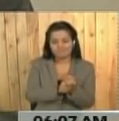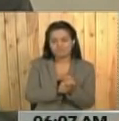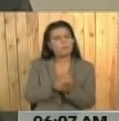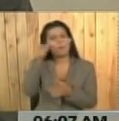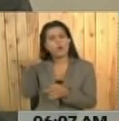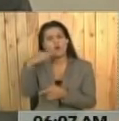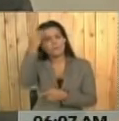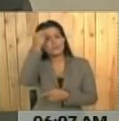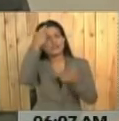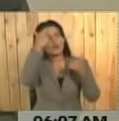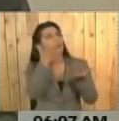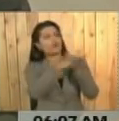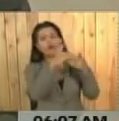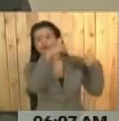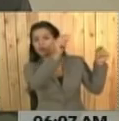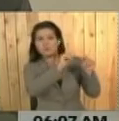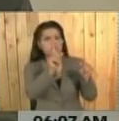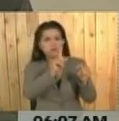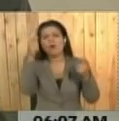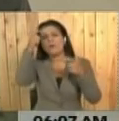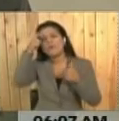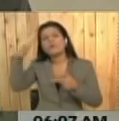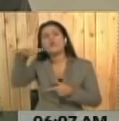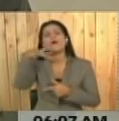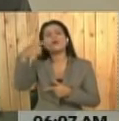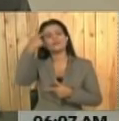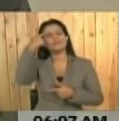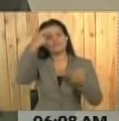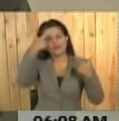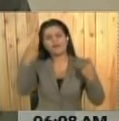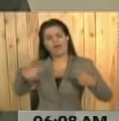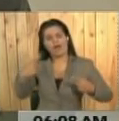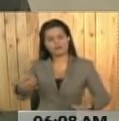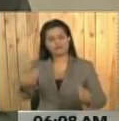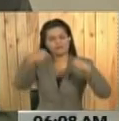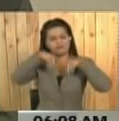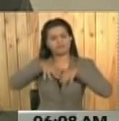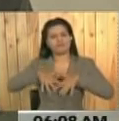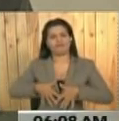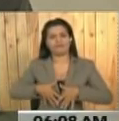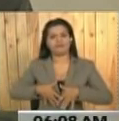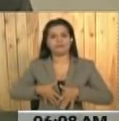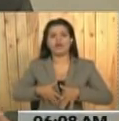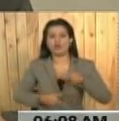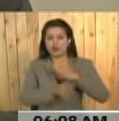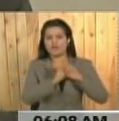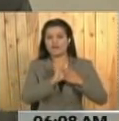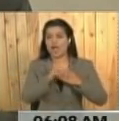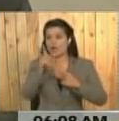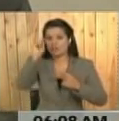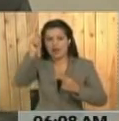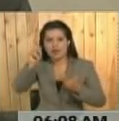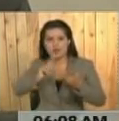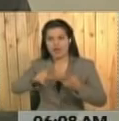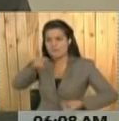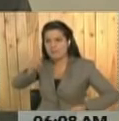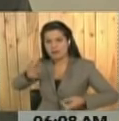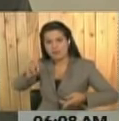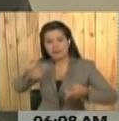todos los días está ahí nos hace llamados y nos convoca y nos da instrucciones y nos asoma las tareas que tenemos